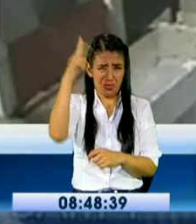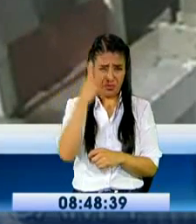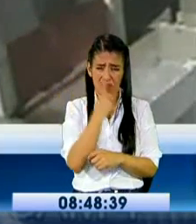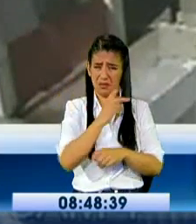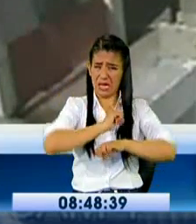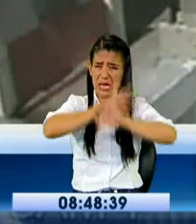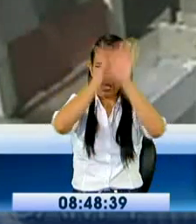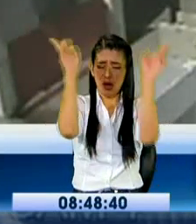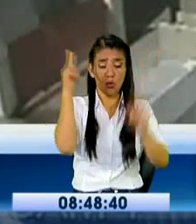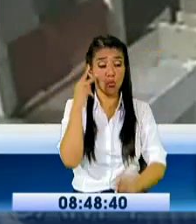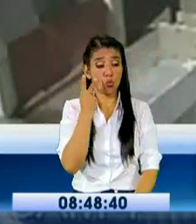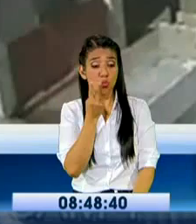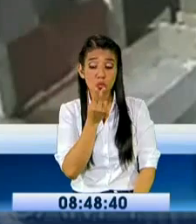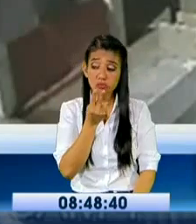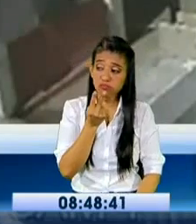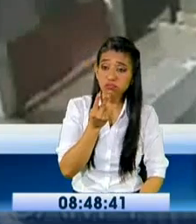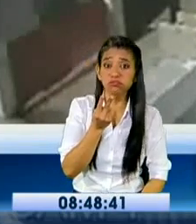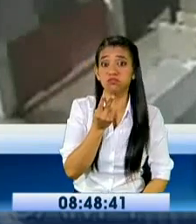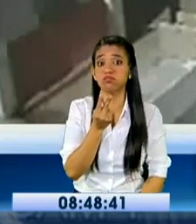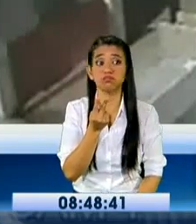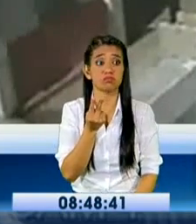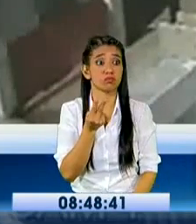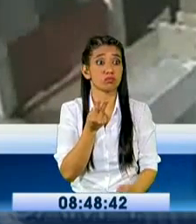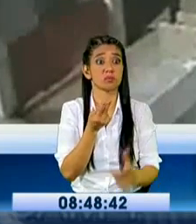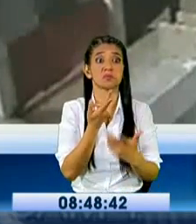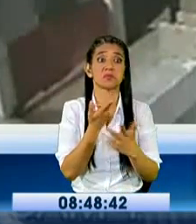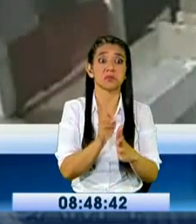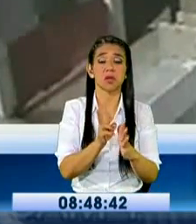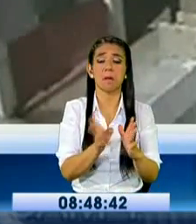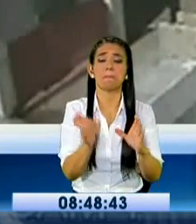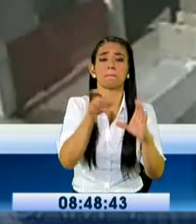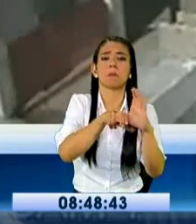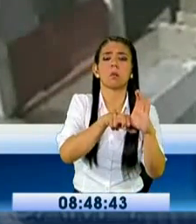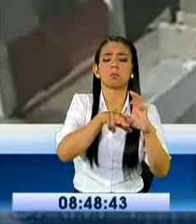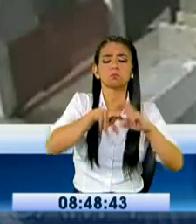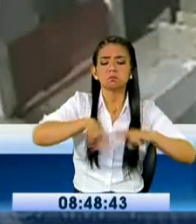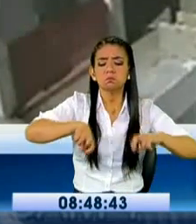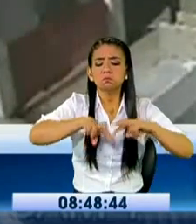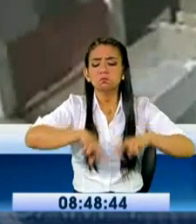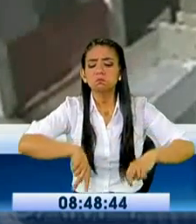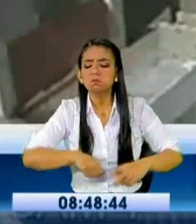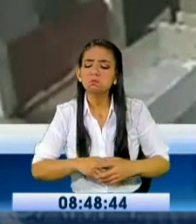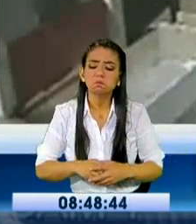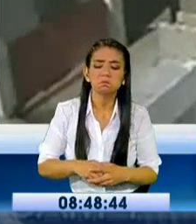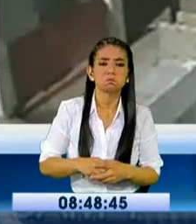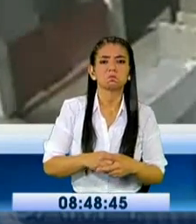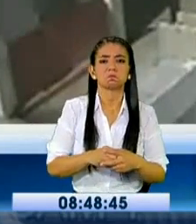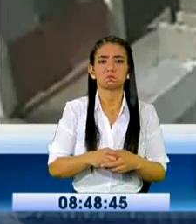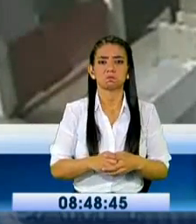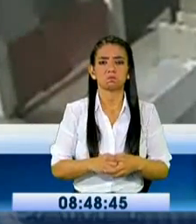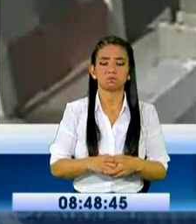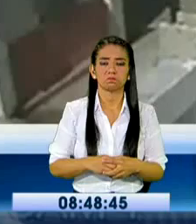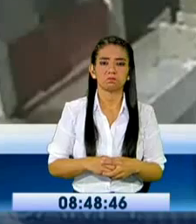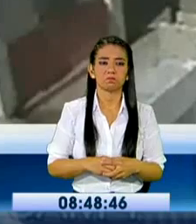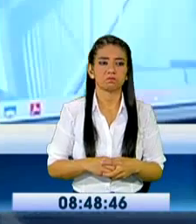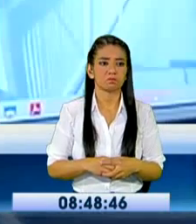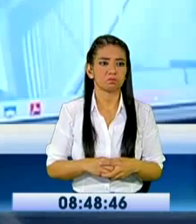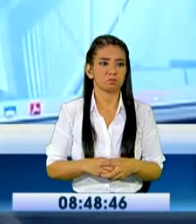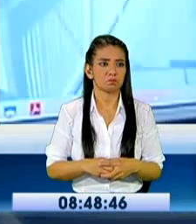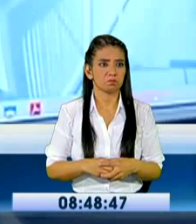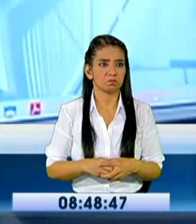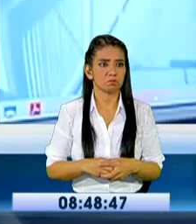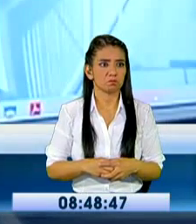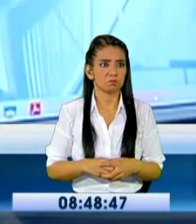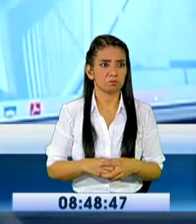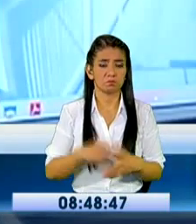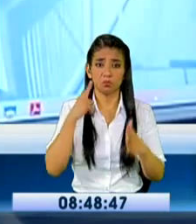al todoterreno para posteriormente desembarcar otra vez e inspeccionar mejor el sitio. Tendrá que tener unos días sin